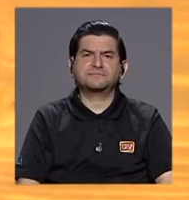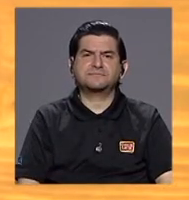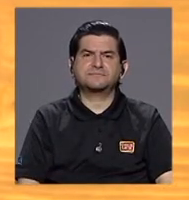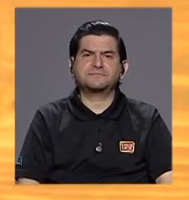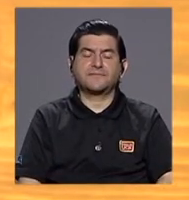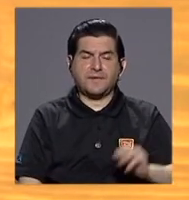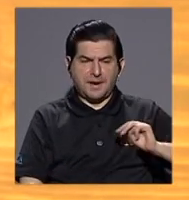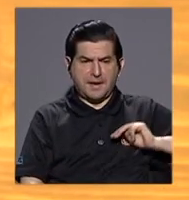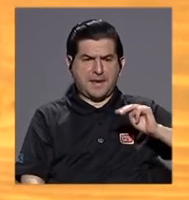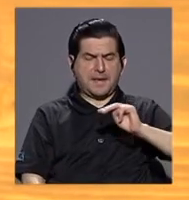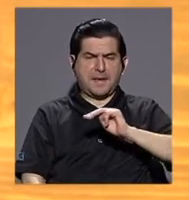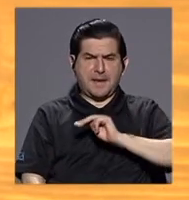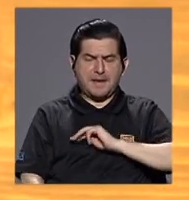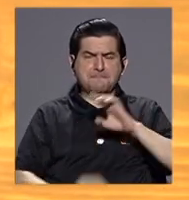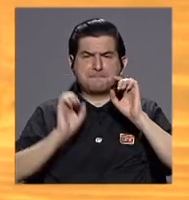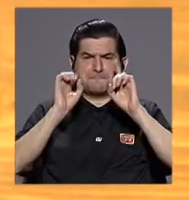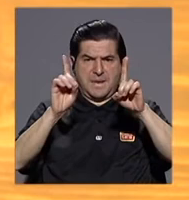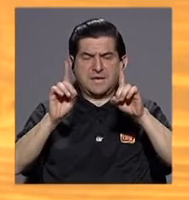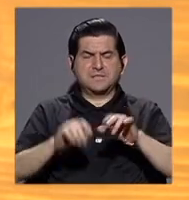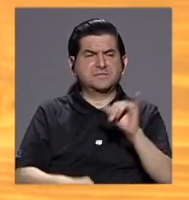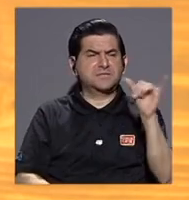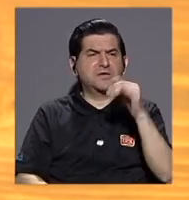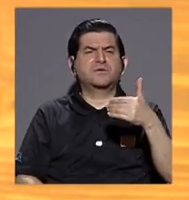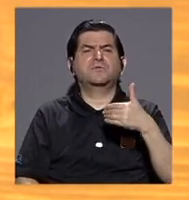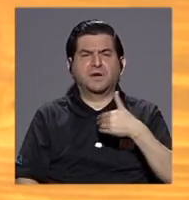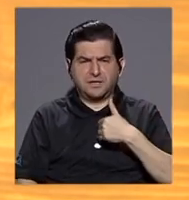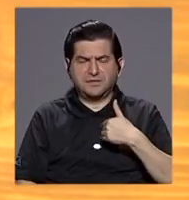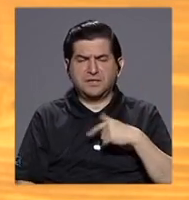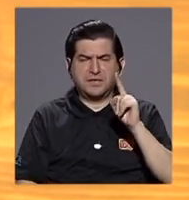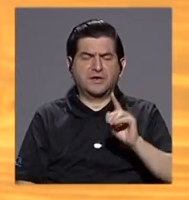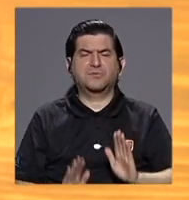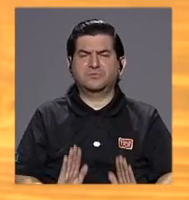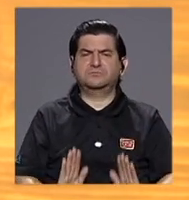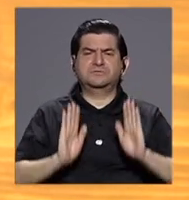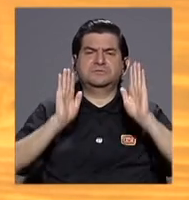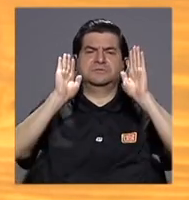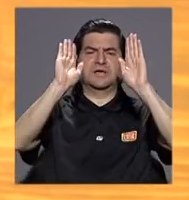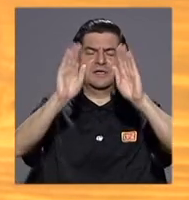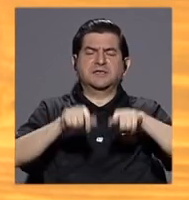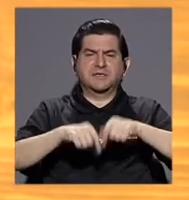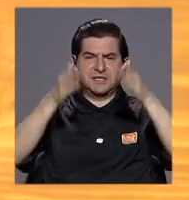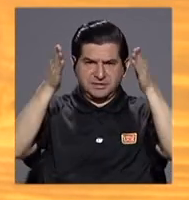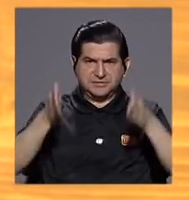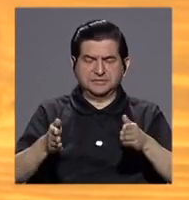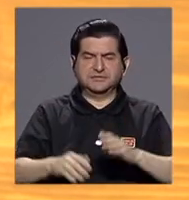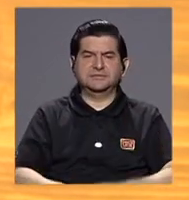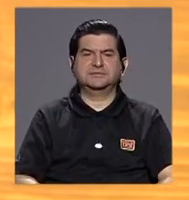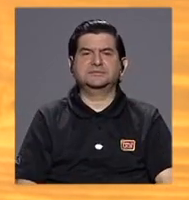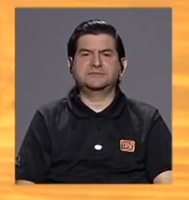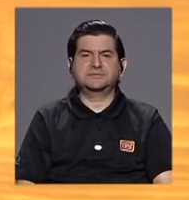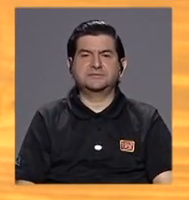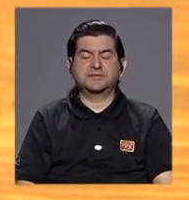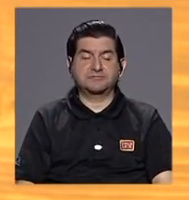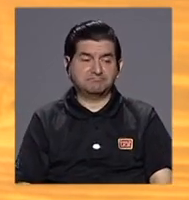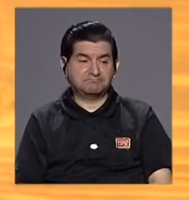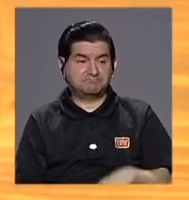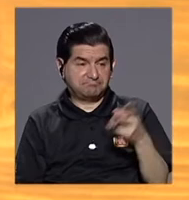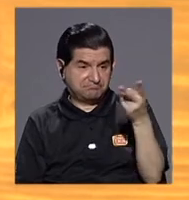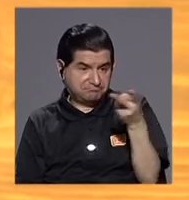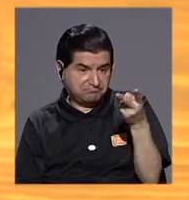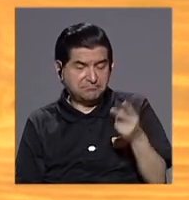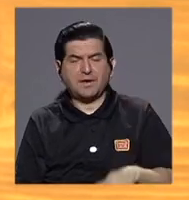en el Ministerio de Educación también tuve una extraordinaria periodista. Y ellas